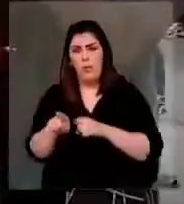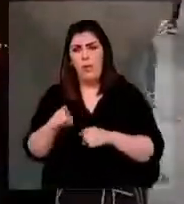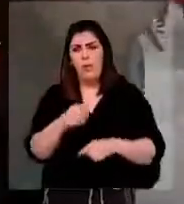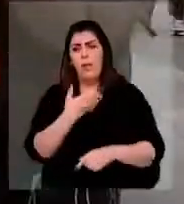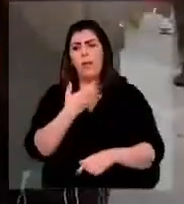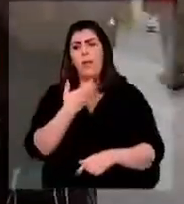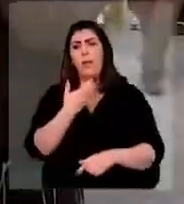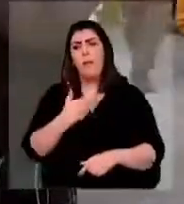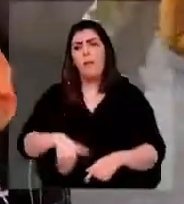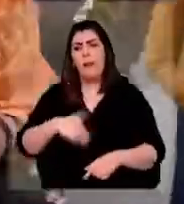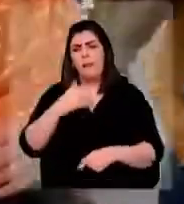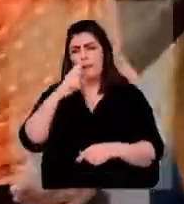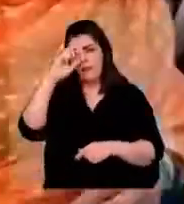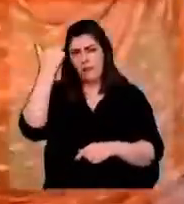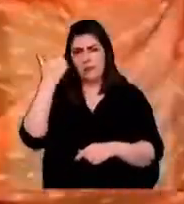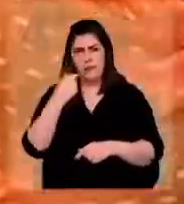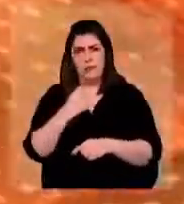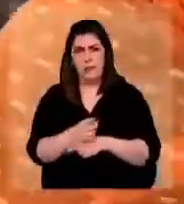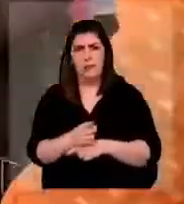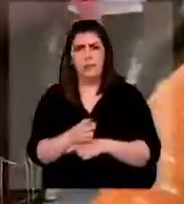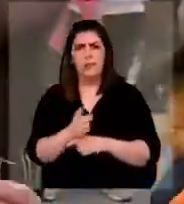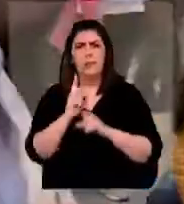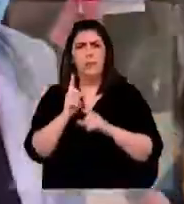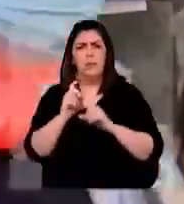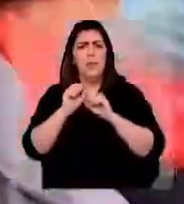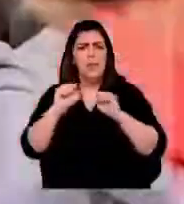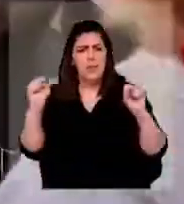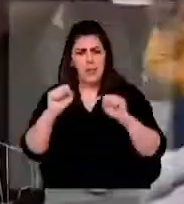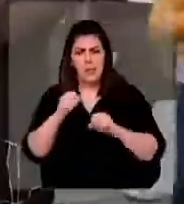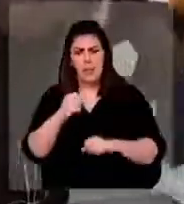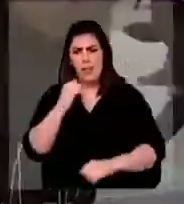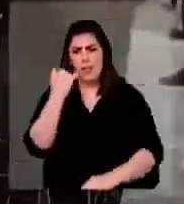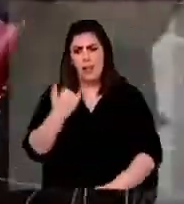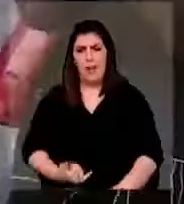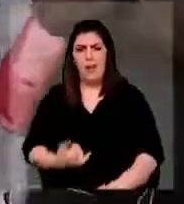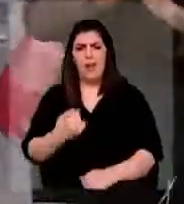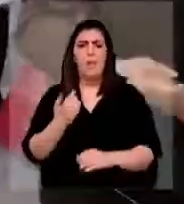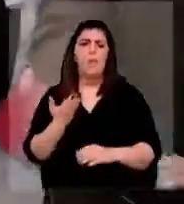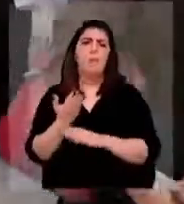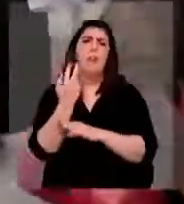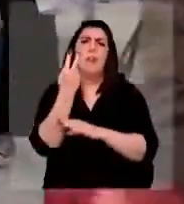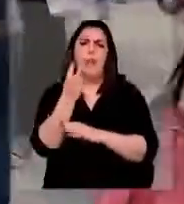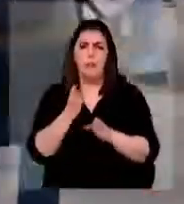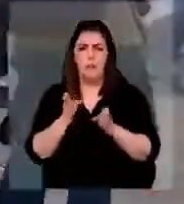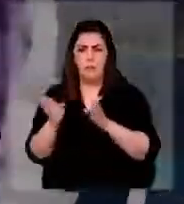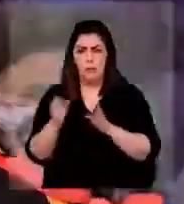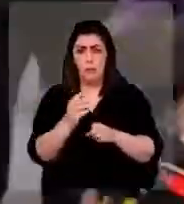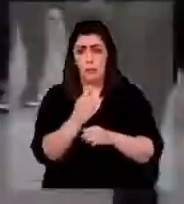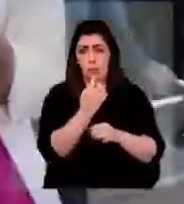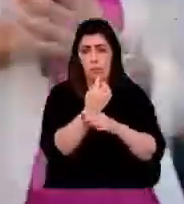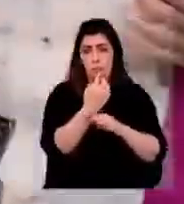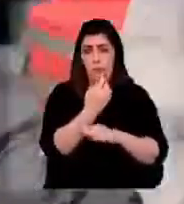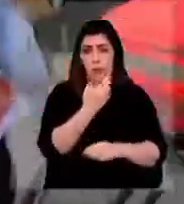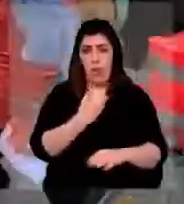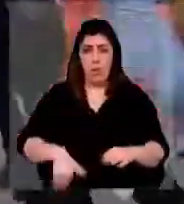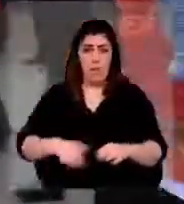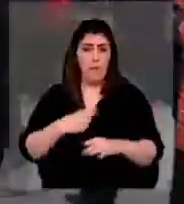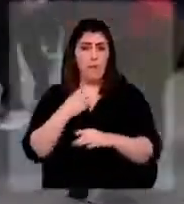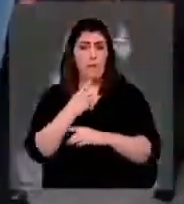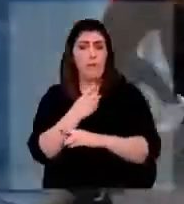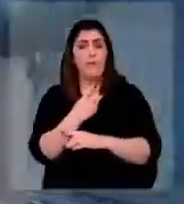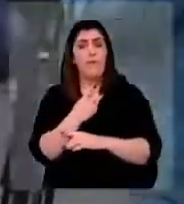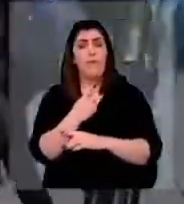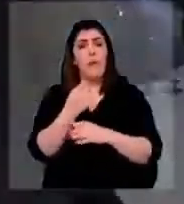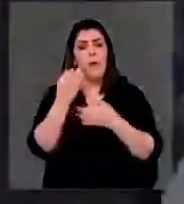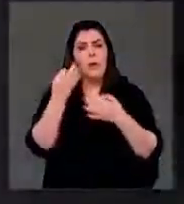la República, Luis Lacalle Pou, y Álvaro Delgado, donde van a solicitar estas dos cosas, que es que el gobierno de alguna manera